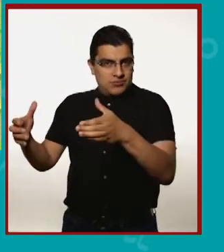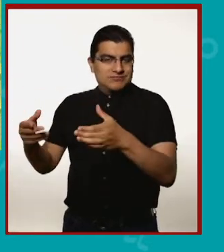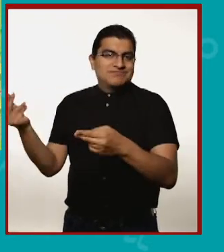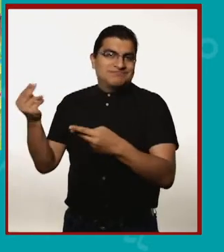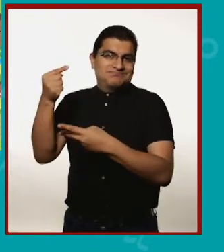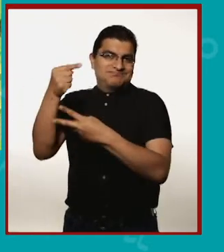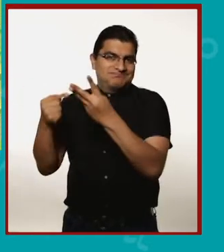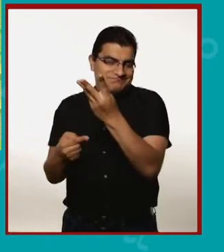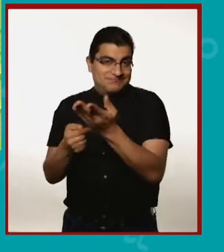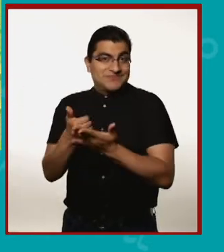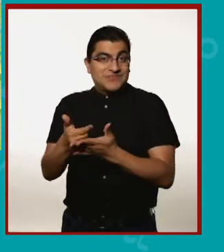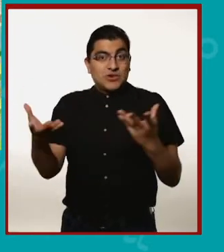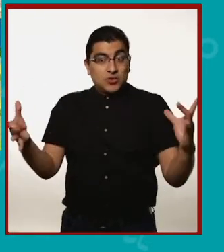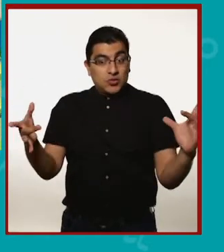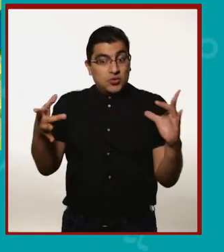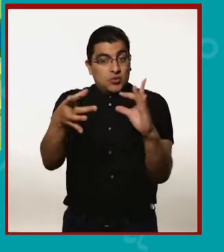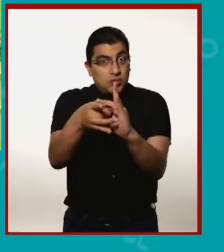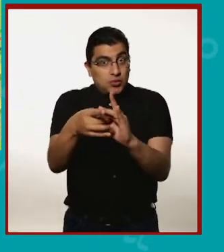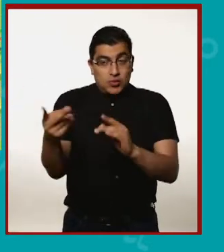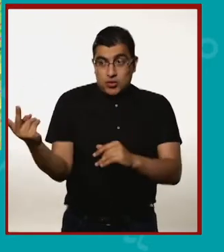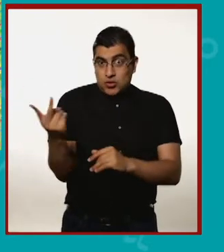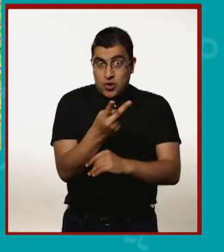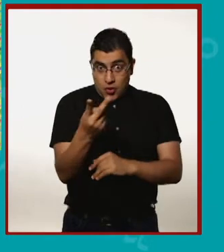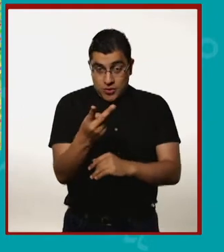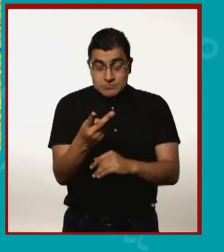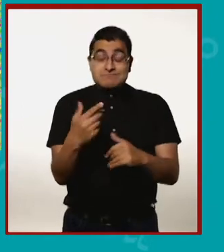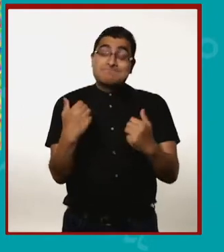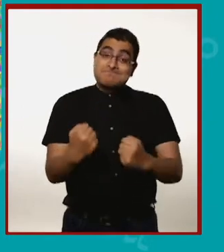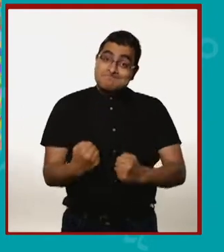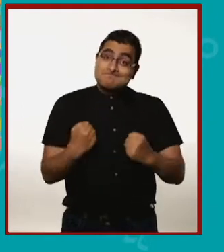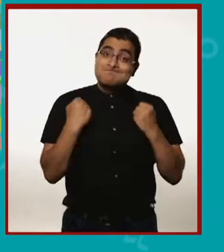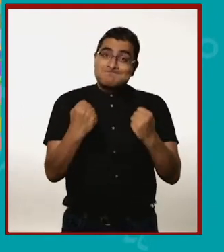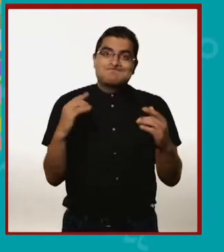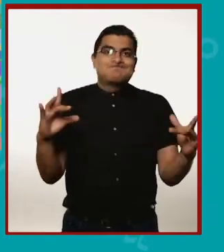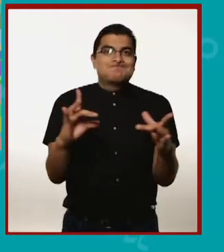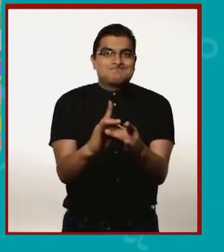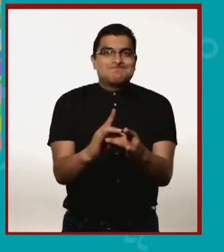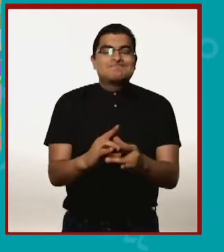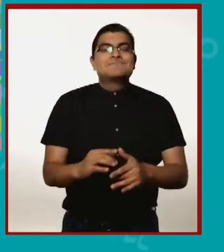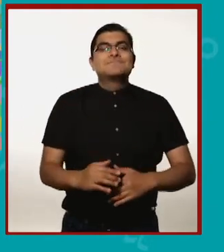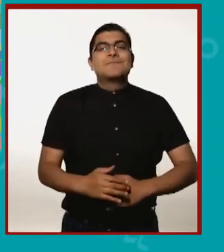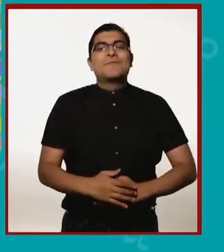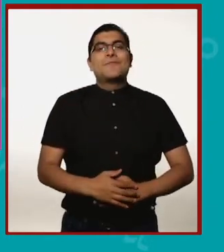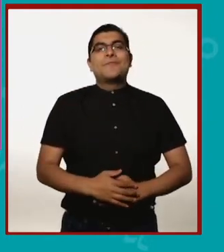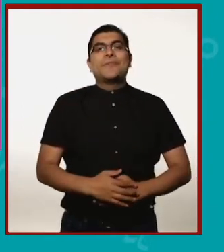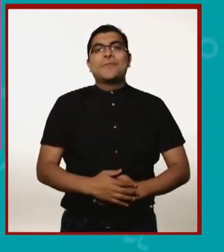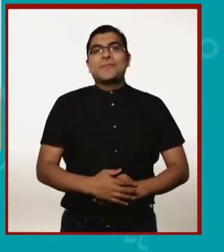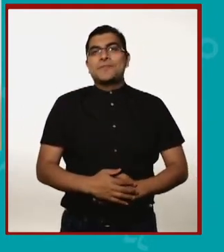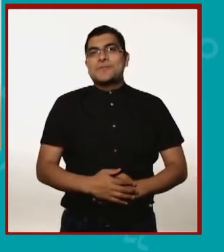de la comunidad y como resultado, los lazos entre ellas se fortalecen.